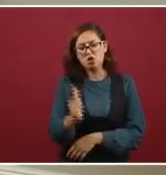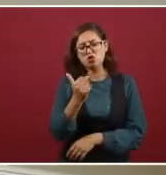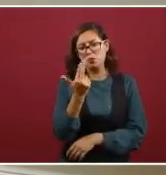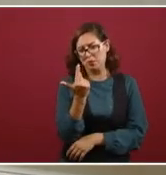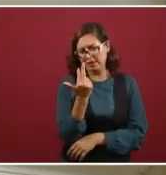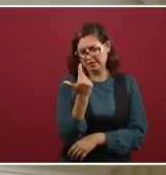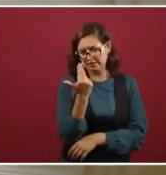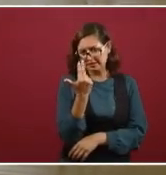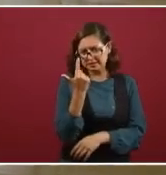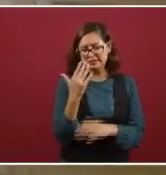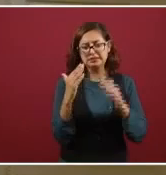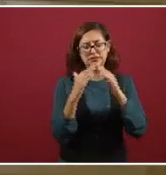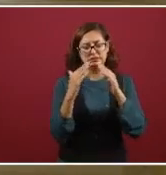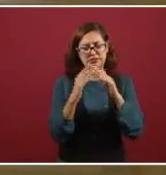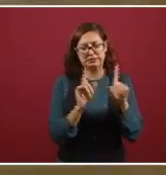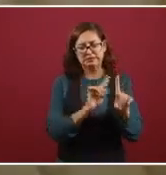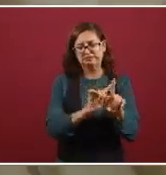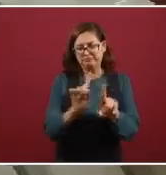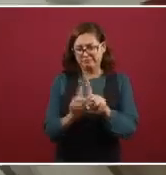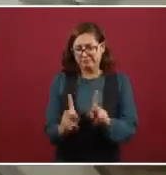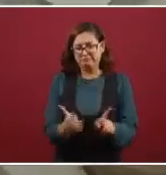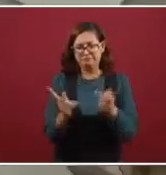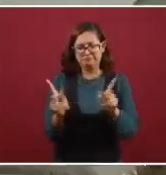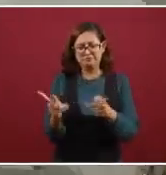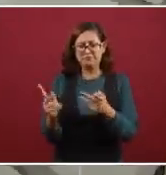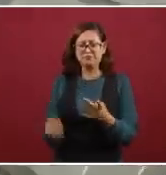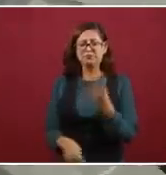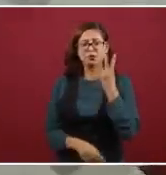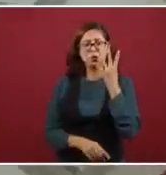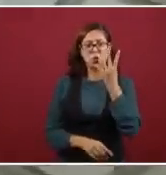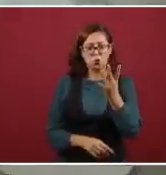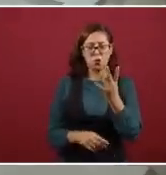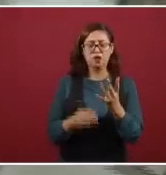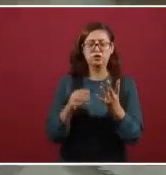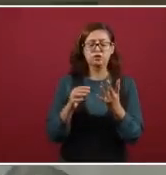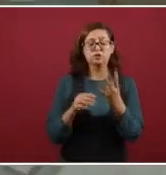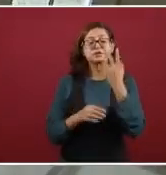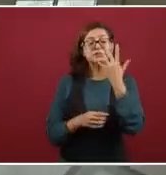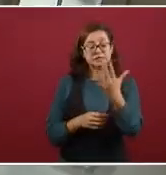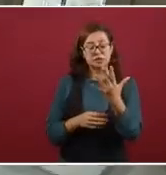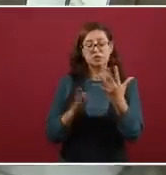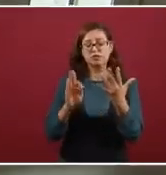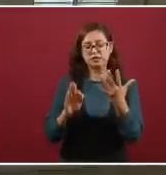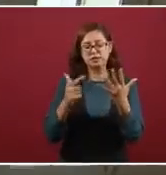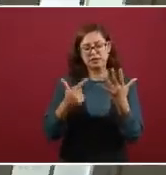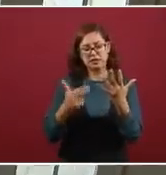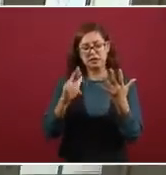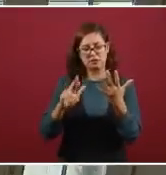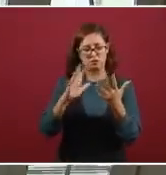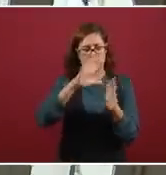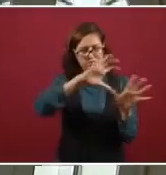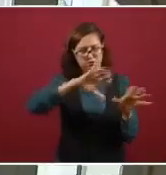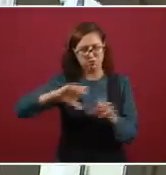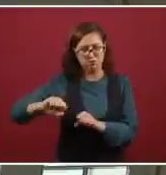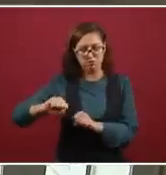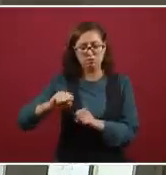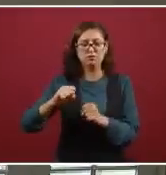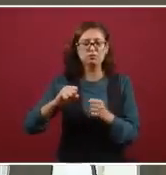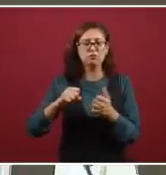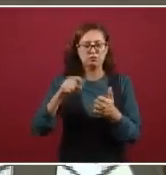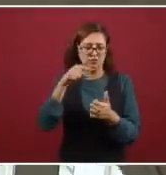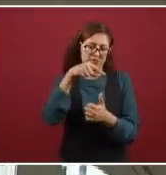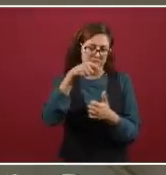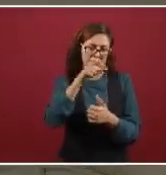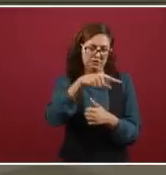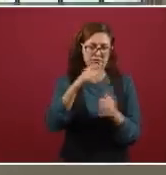los cuales, de esos 25, cuatro son de la fiscalía, cinco, perdón, son de la fiscalía, uno de ellos es la casa.